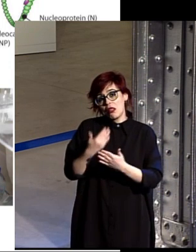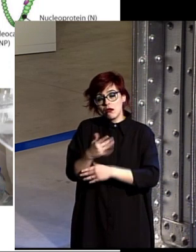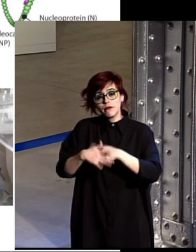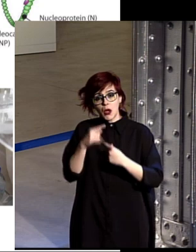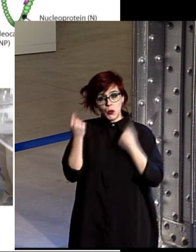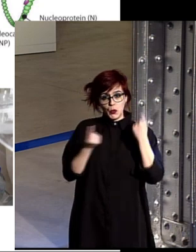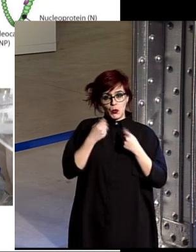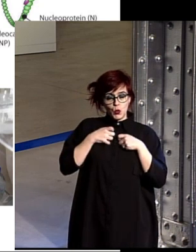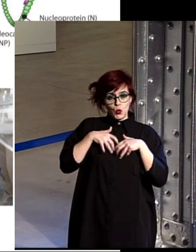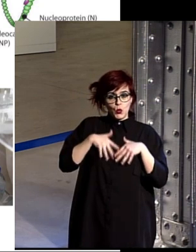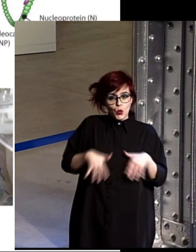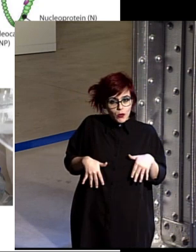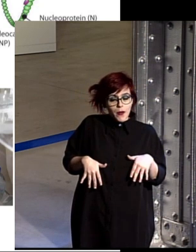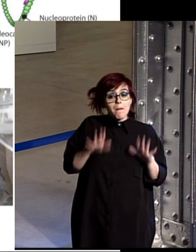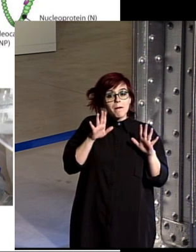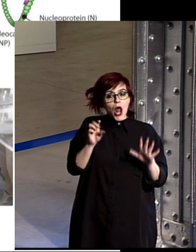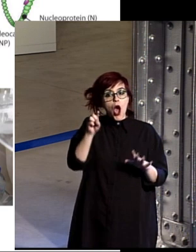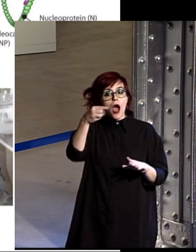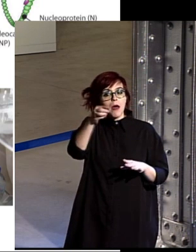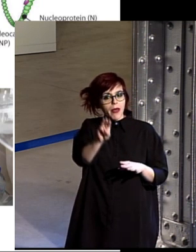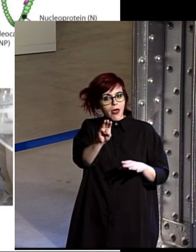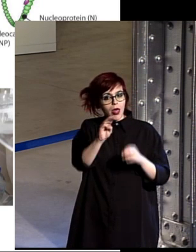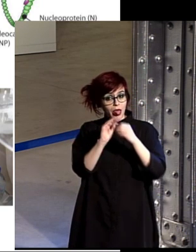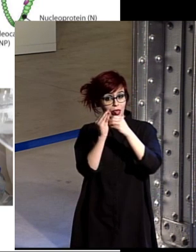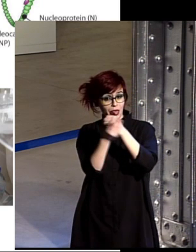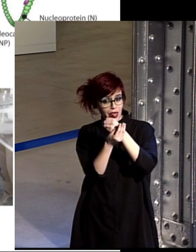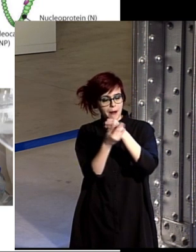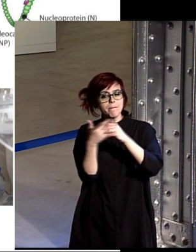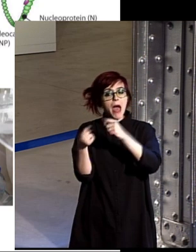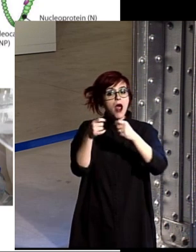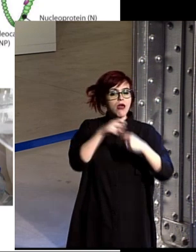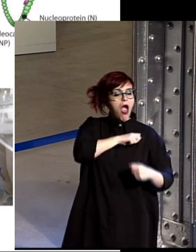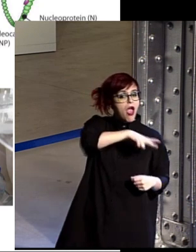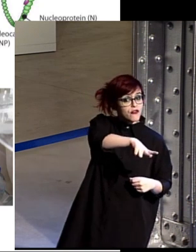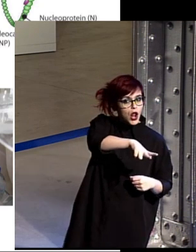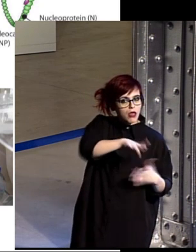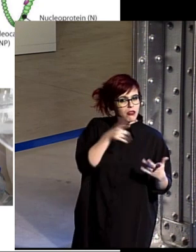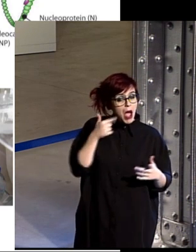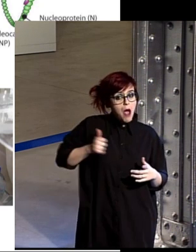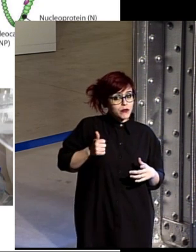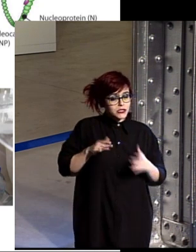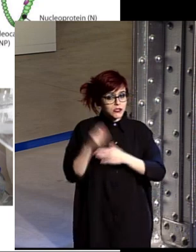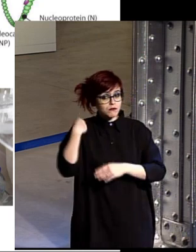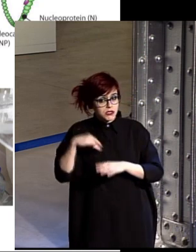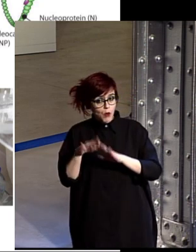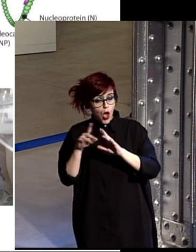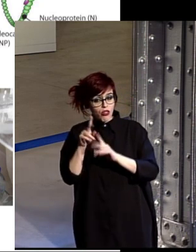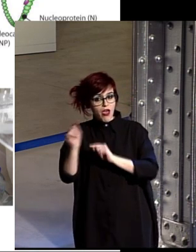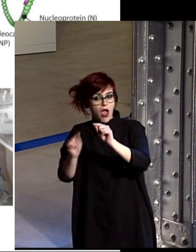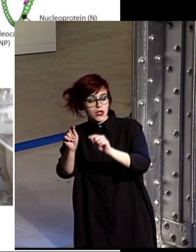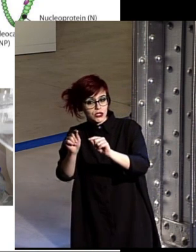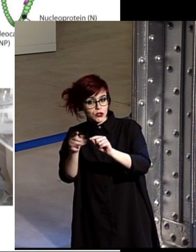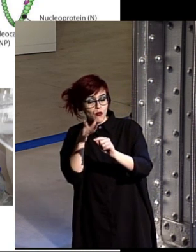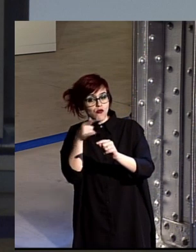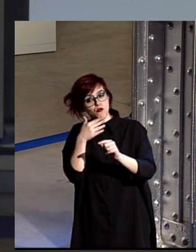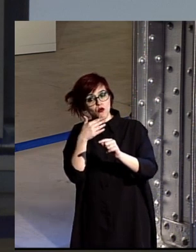Lo bueno que tenía es que tiene una GP muy parecida a la de ébola. Entonces lo que se hicieron en los laboratorios es, pues vamos a quitarle la de VSV y le vamos a poner la de ébola. Y